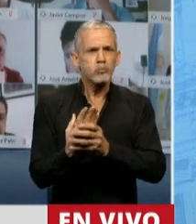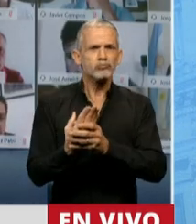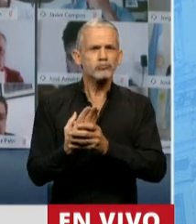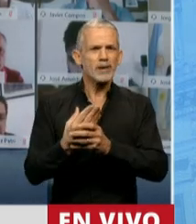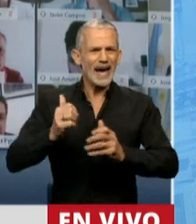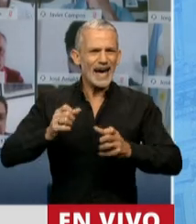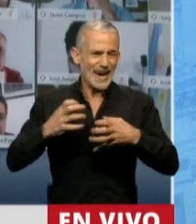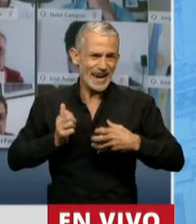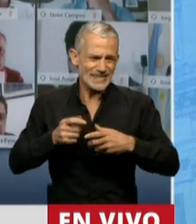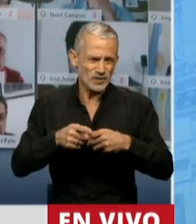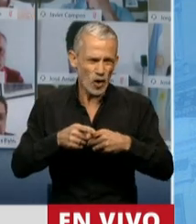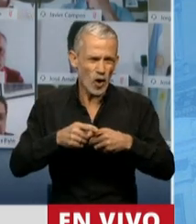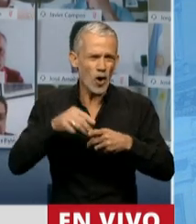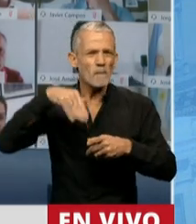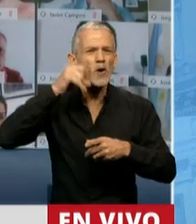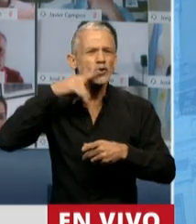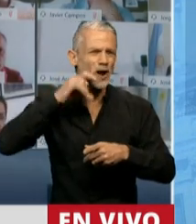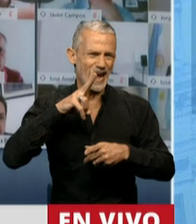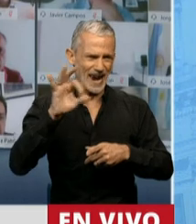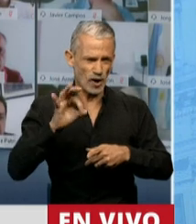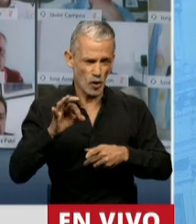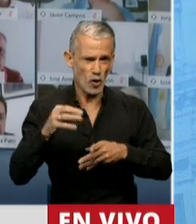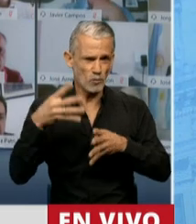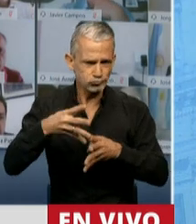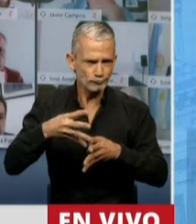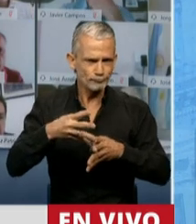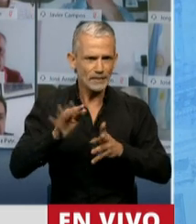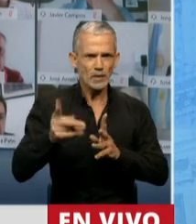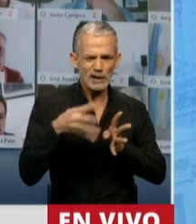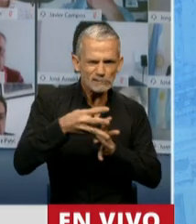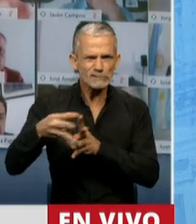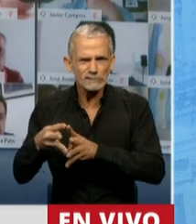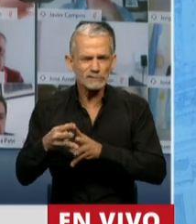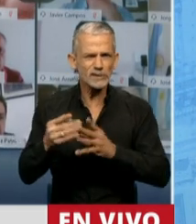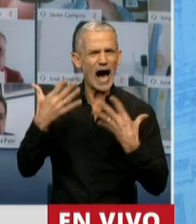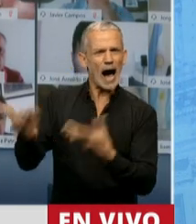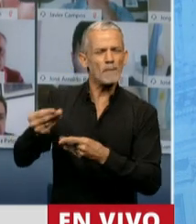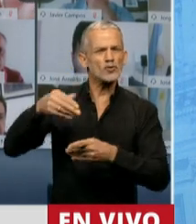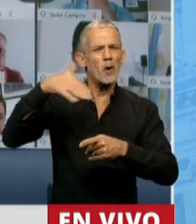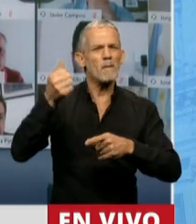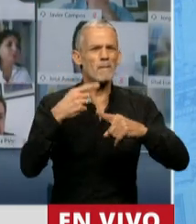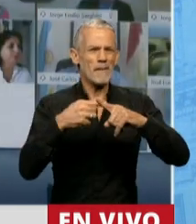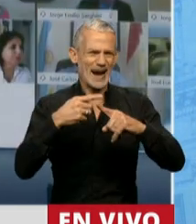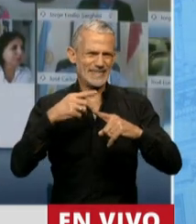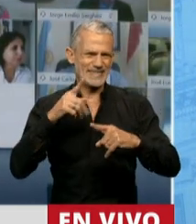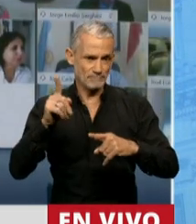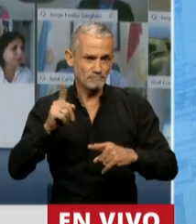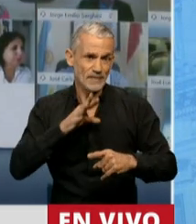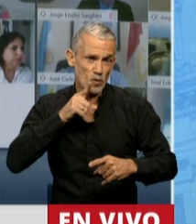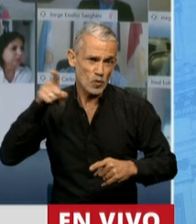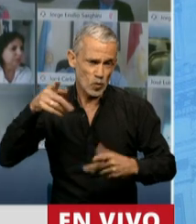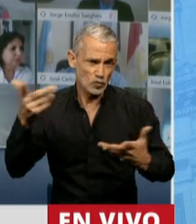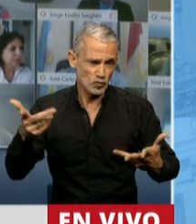extranjerizacion ero y las finas de la guerrilla de corte marxista del ejército revolucionario del